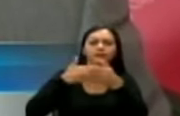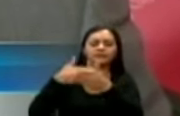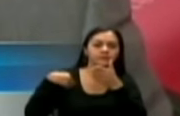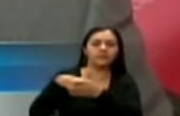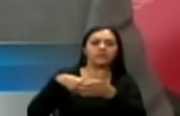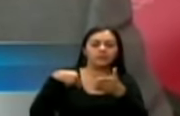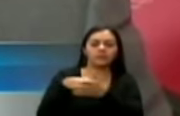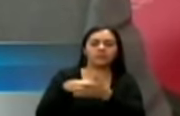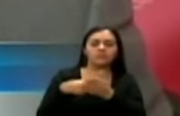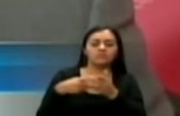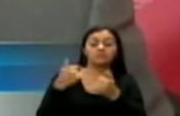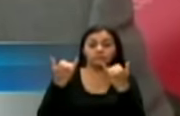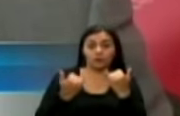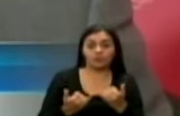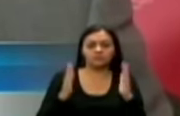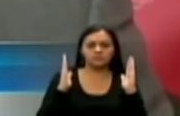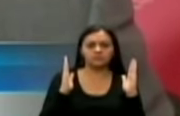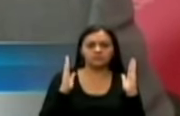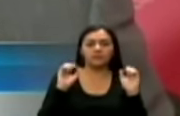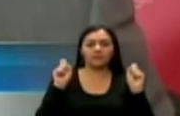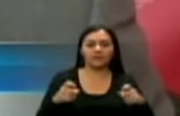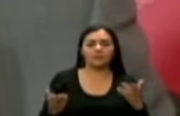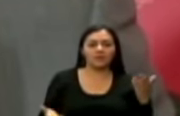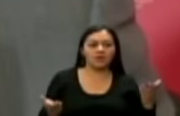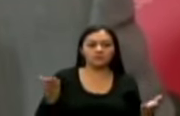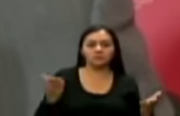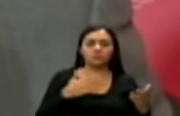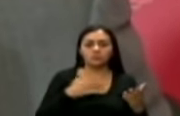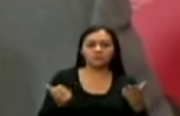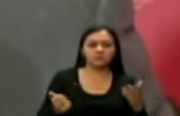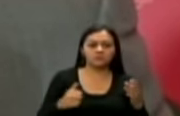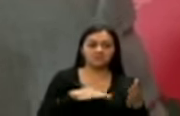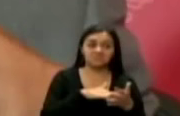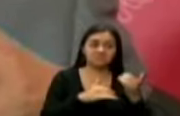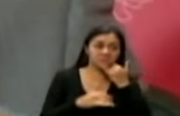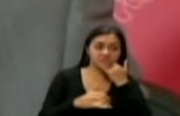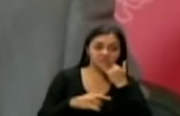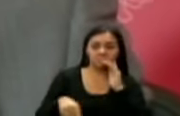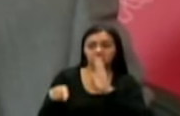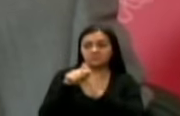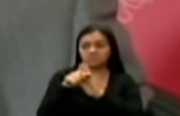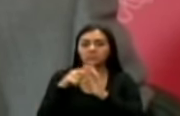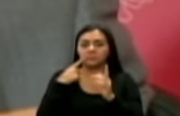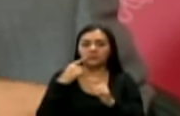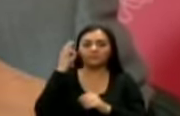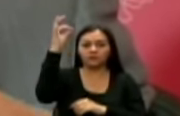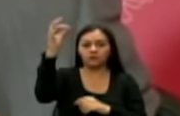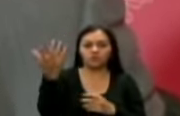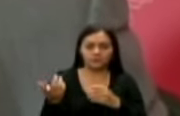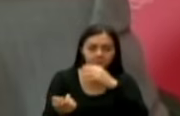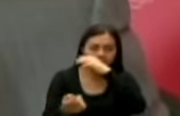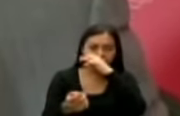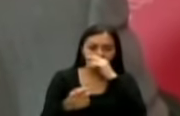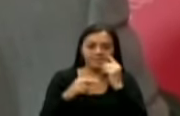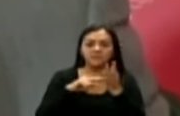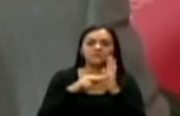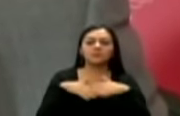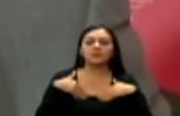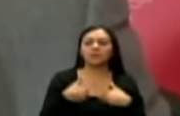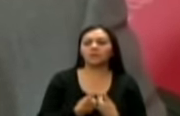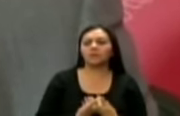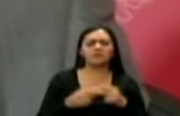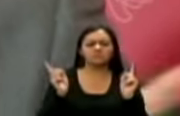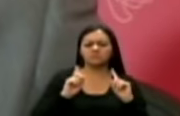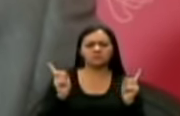Latina. Es un buen momento para hacer un balance que se hace en la perspectiva de futuro. No hay ningún agotamiento de